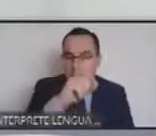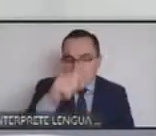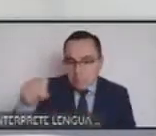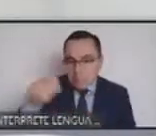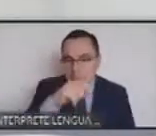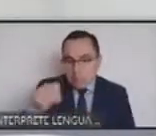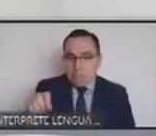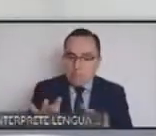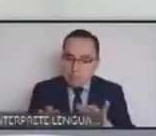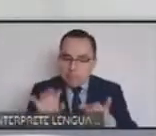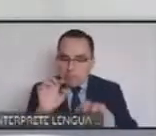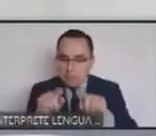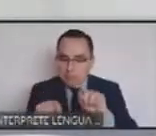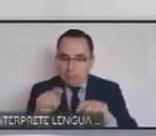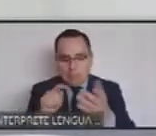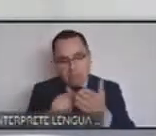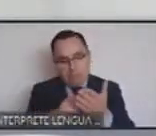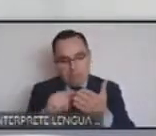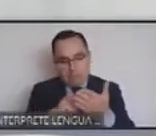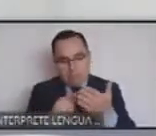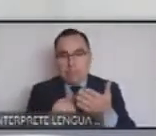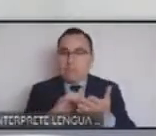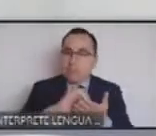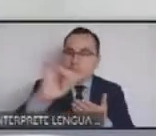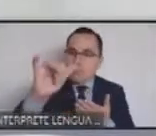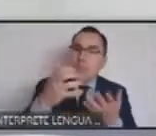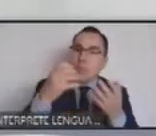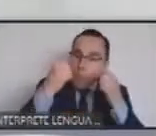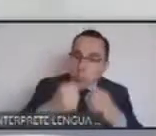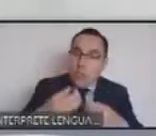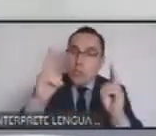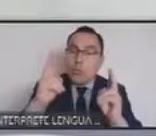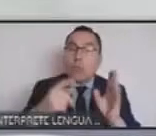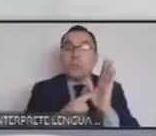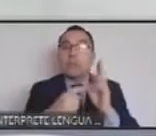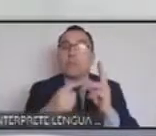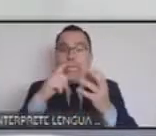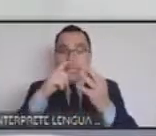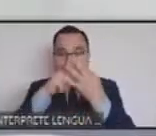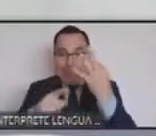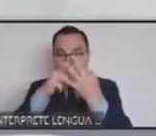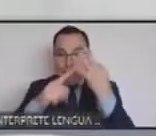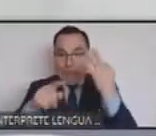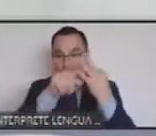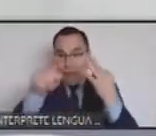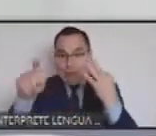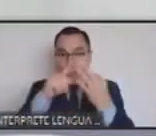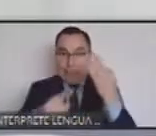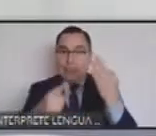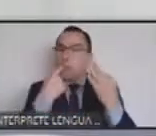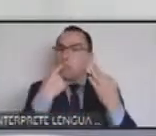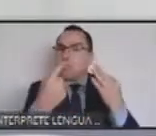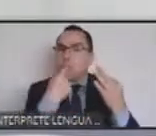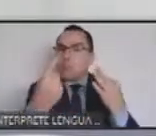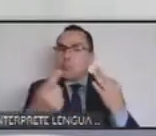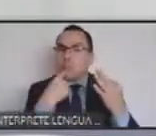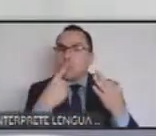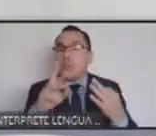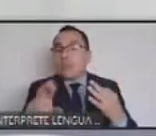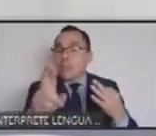sus dudas a los panelistas a través de la sección de preguntas y respuestas de esta